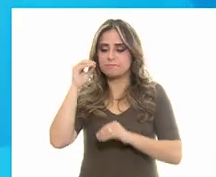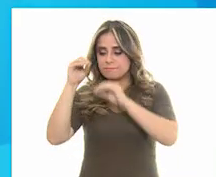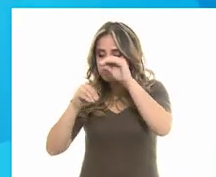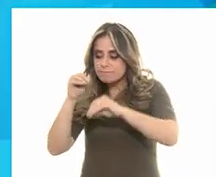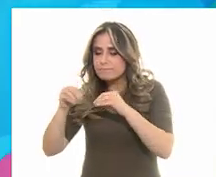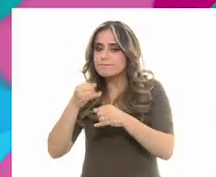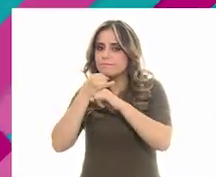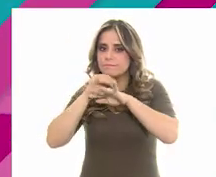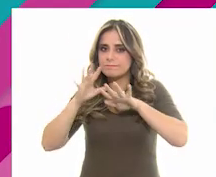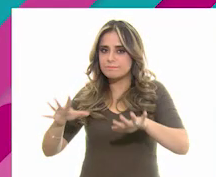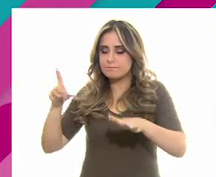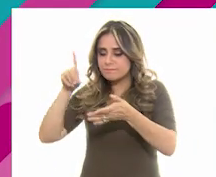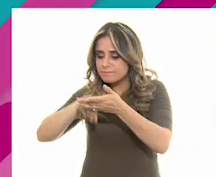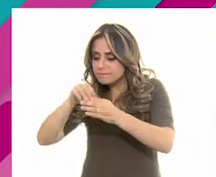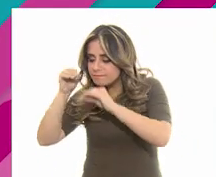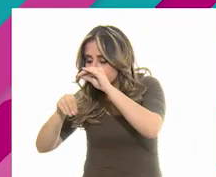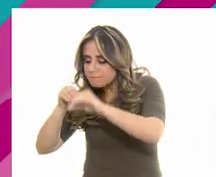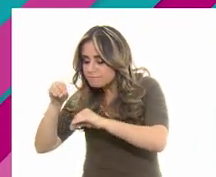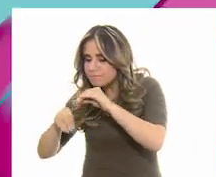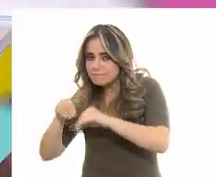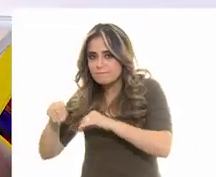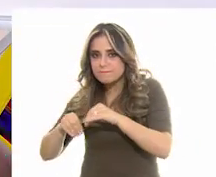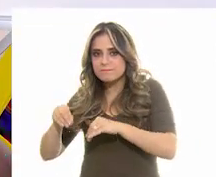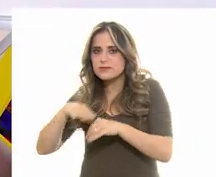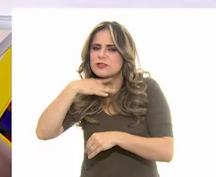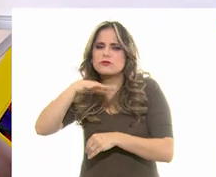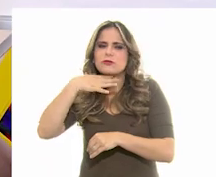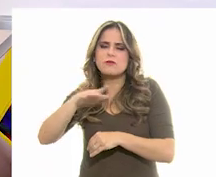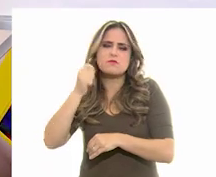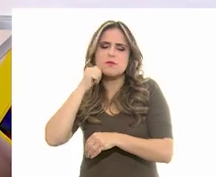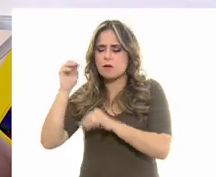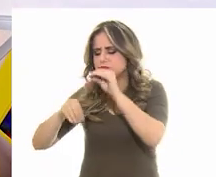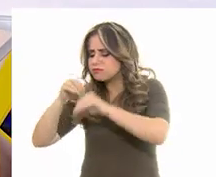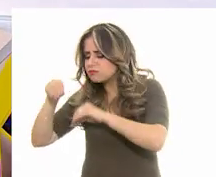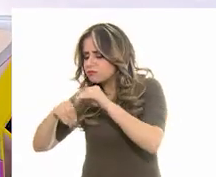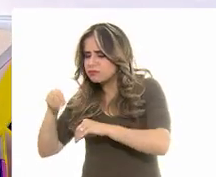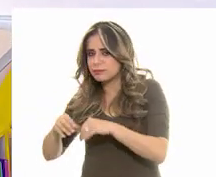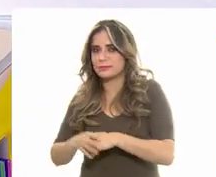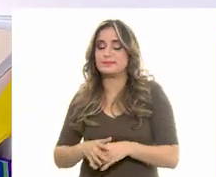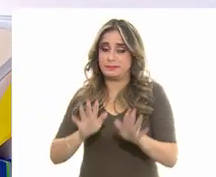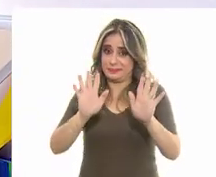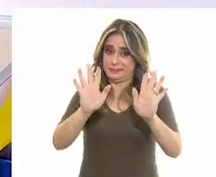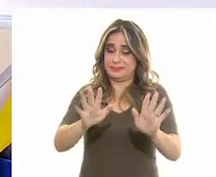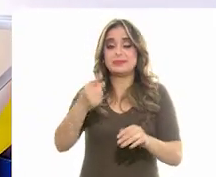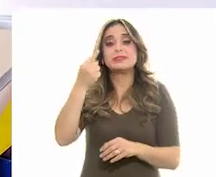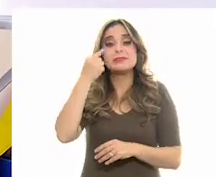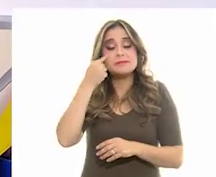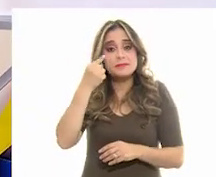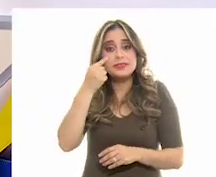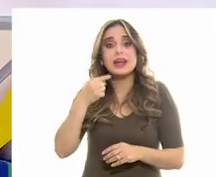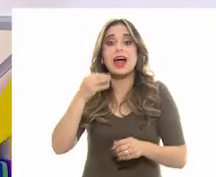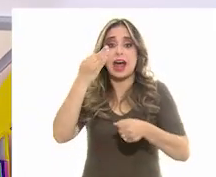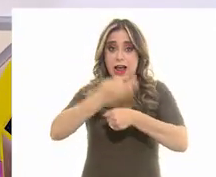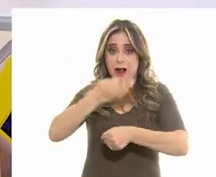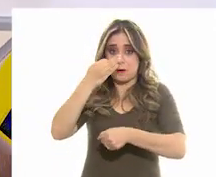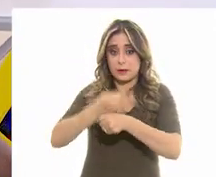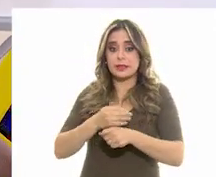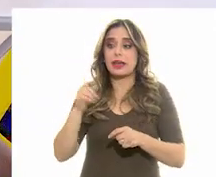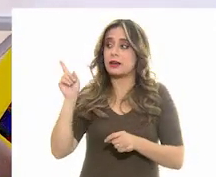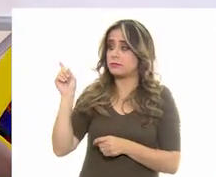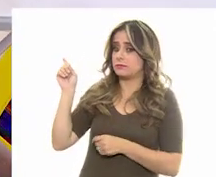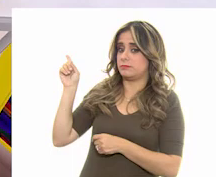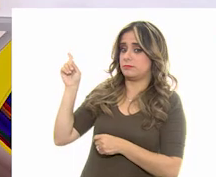¿Sí? Pero para esto, lo que quiero comentarles a nuestros niños y niñas, aquí va a estar todo